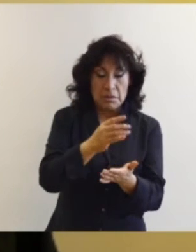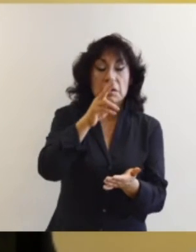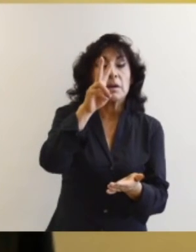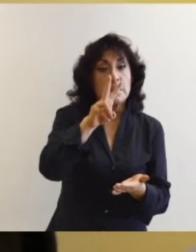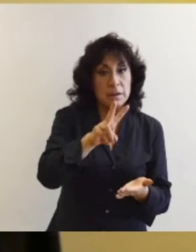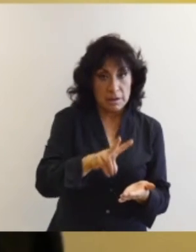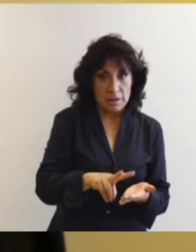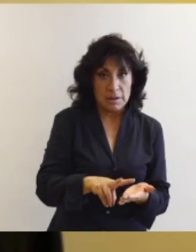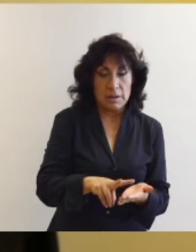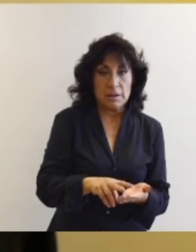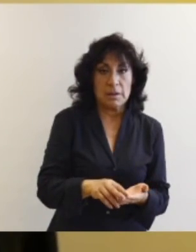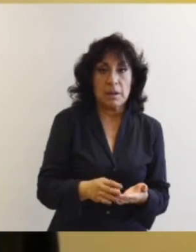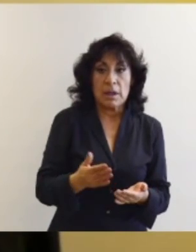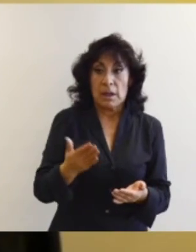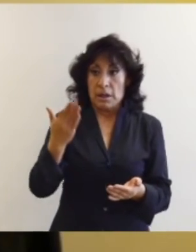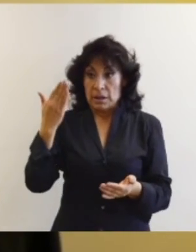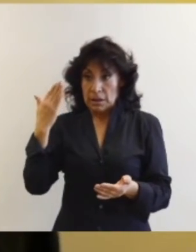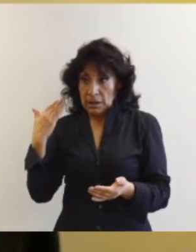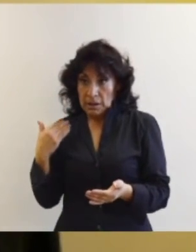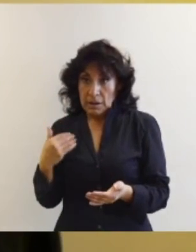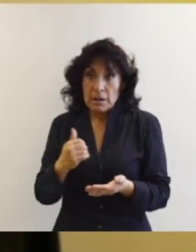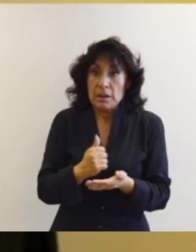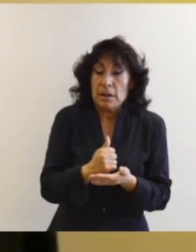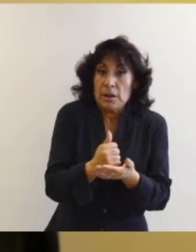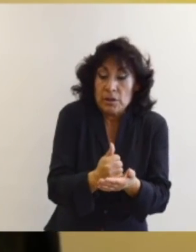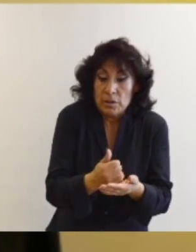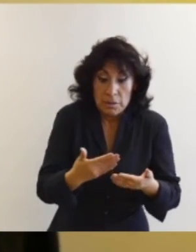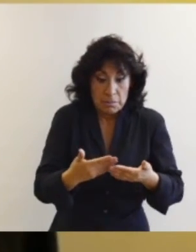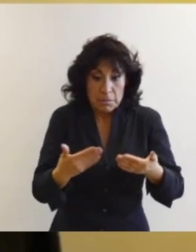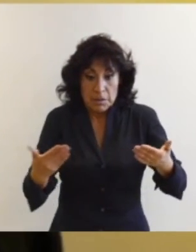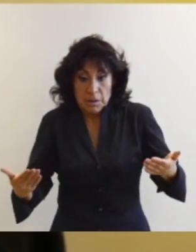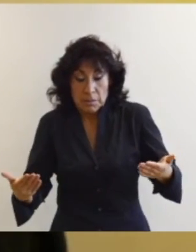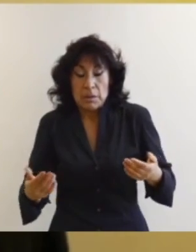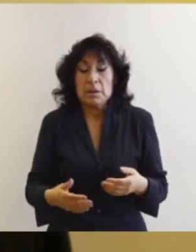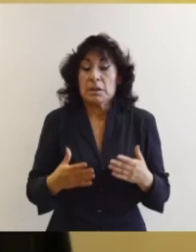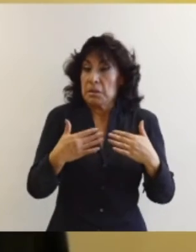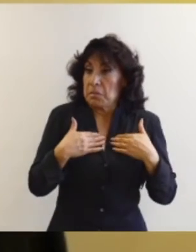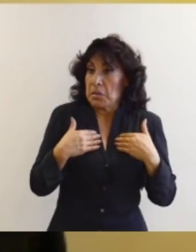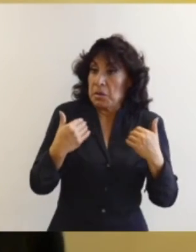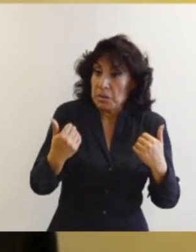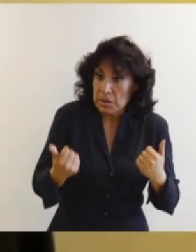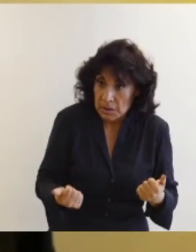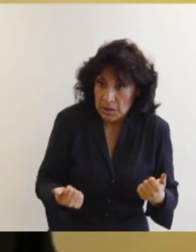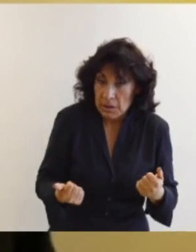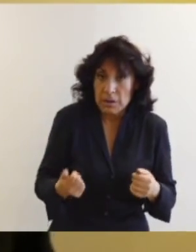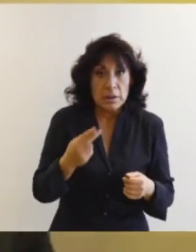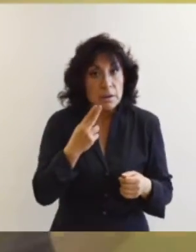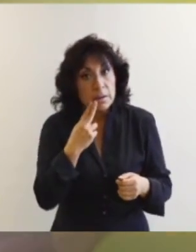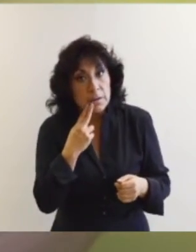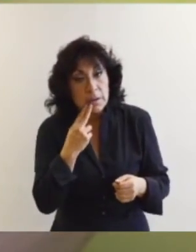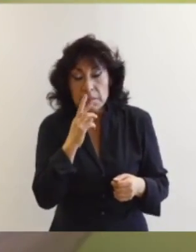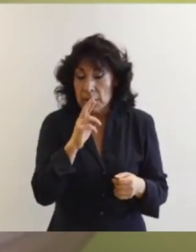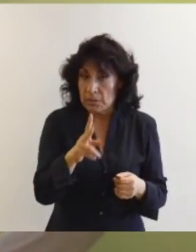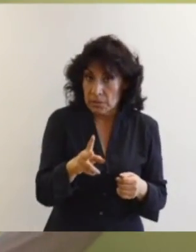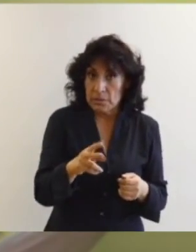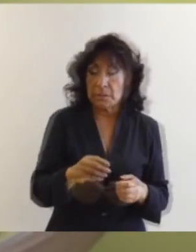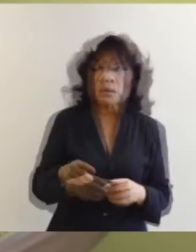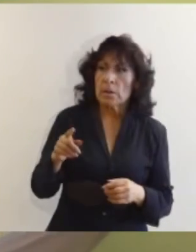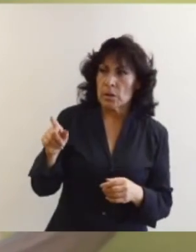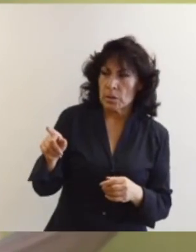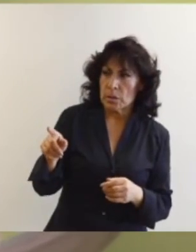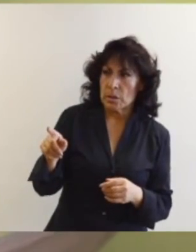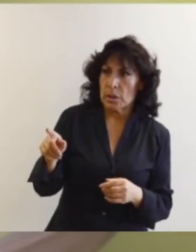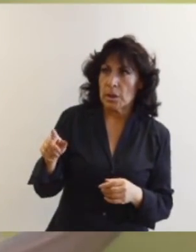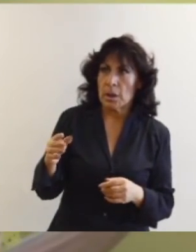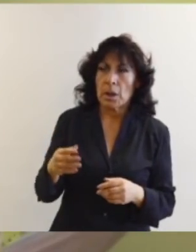el ayer explica el hoy. Lo aclara y permite servirlo mejor. ¿Y usted